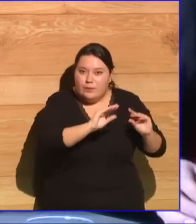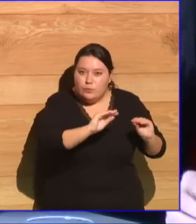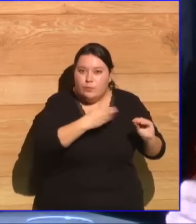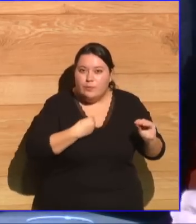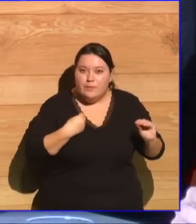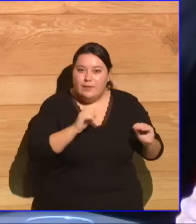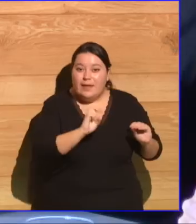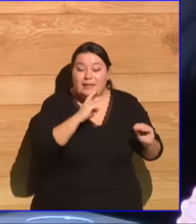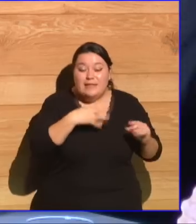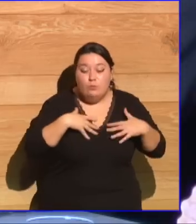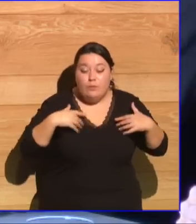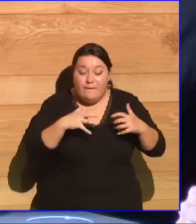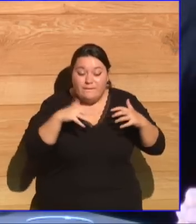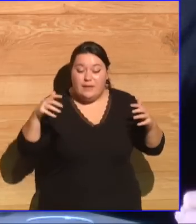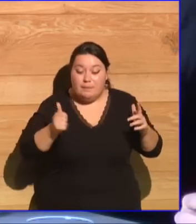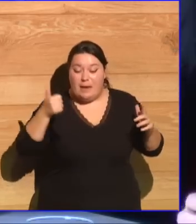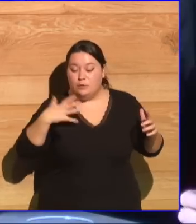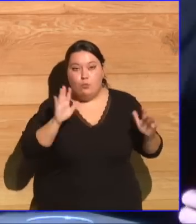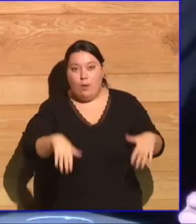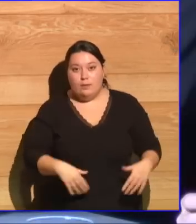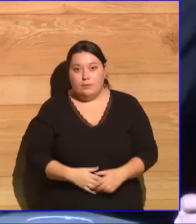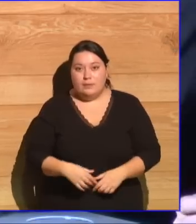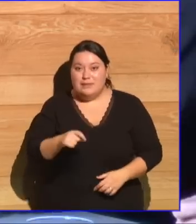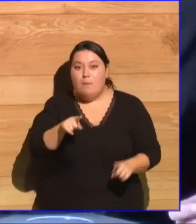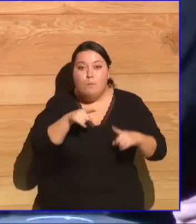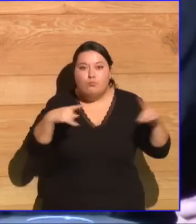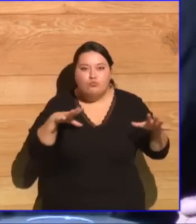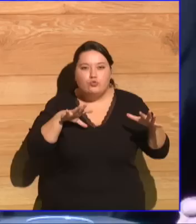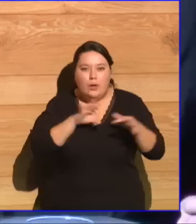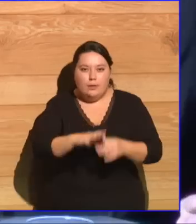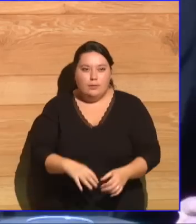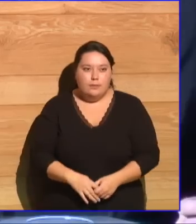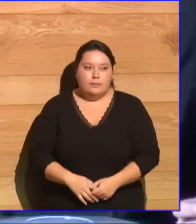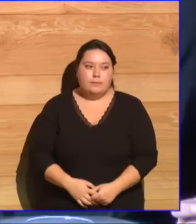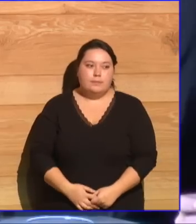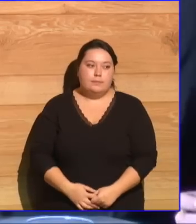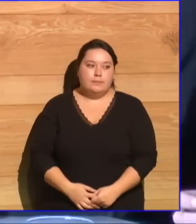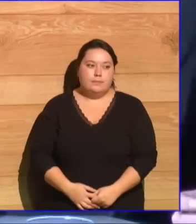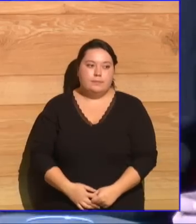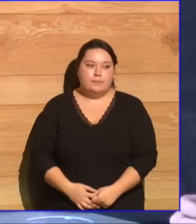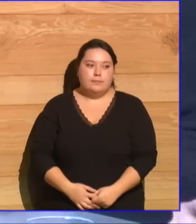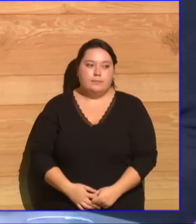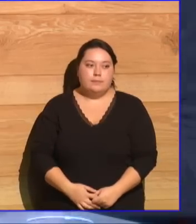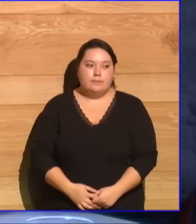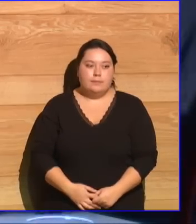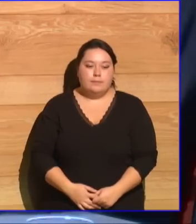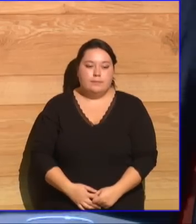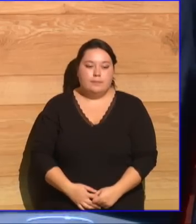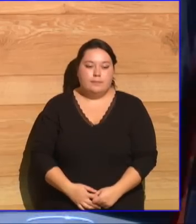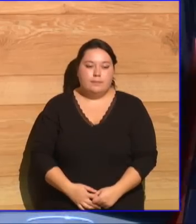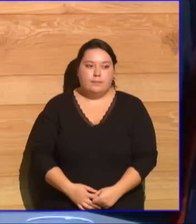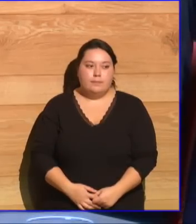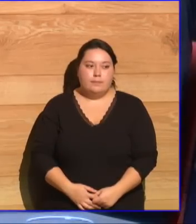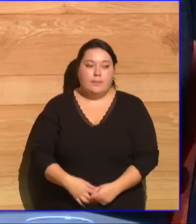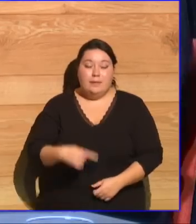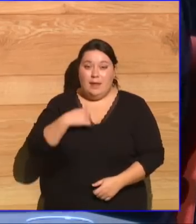vida no ha tenido 3 emociones más grandes que en su vida que esta música. No. Y a mí que el personaje